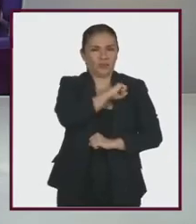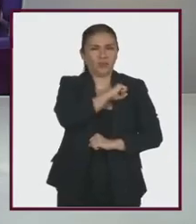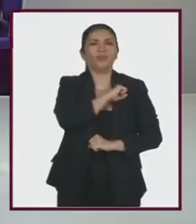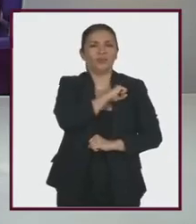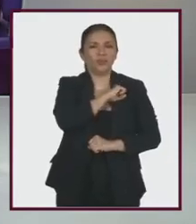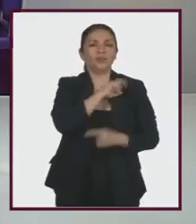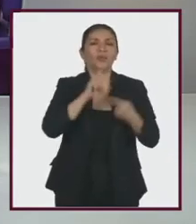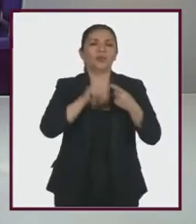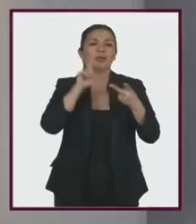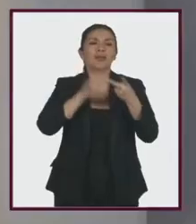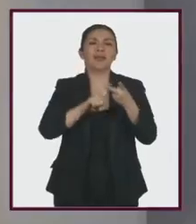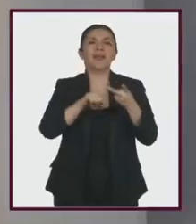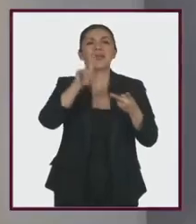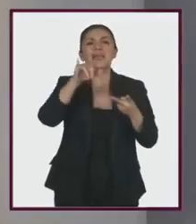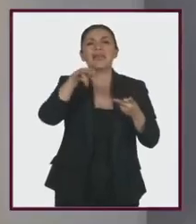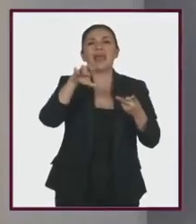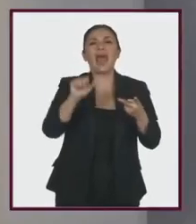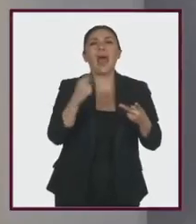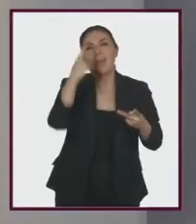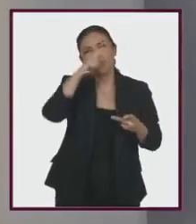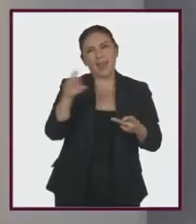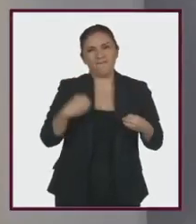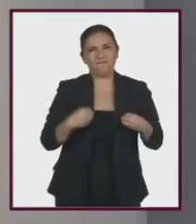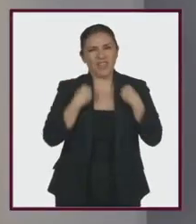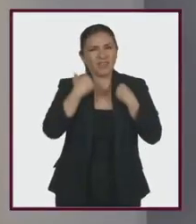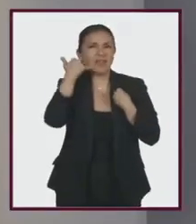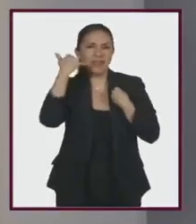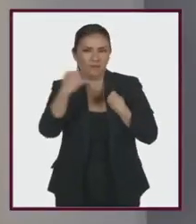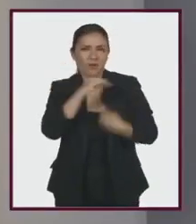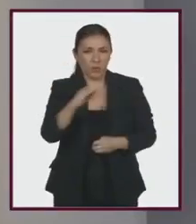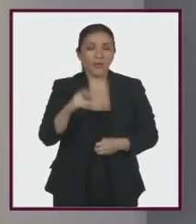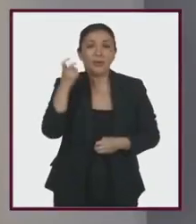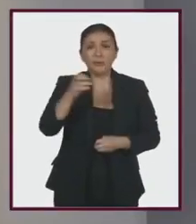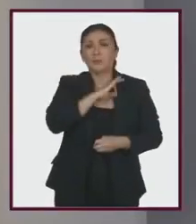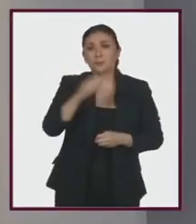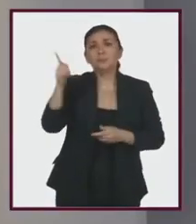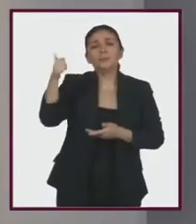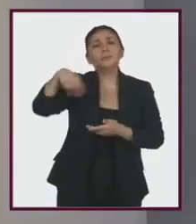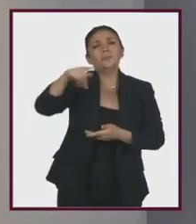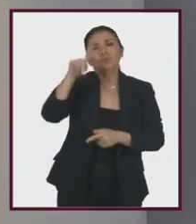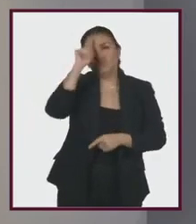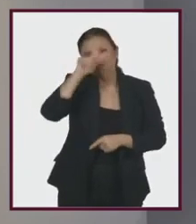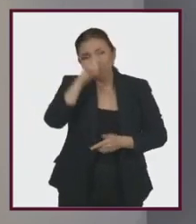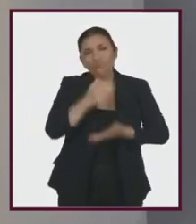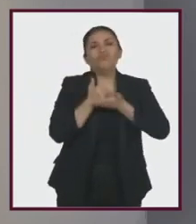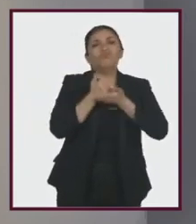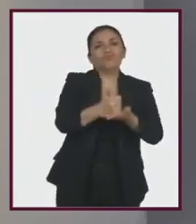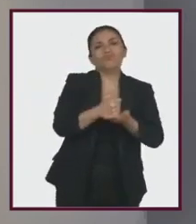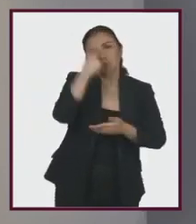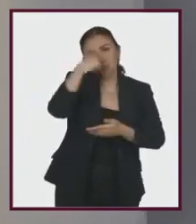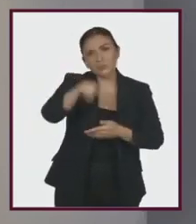la línea de la vida, ahí se puede llamar y a partir de ella pueden darles algunas referencias a dónde